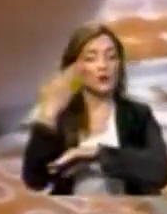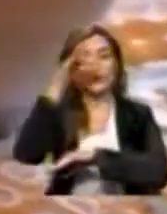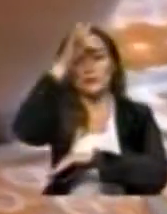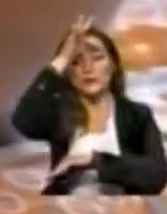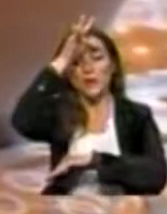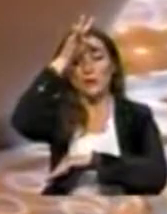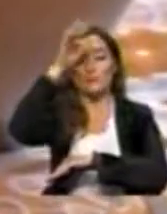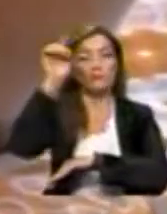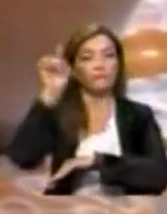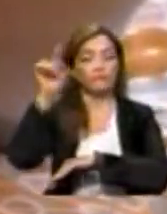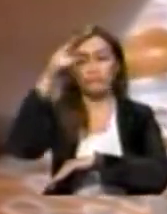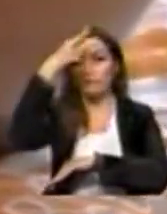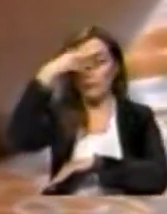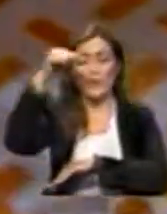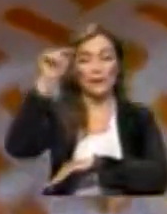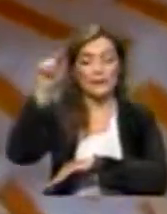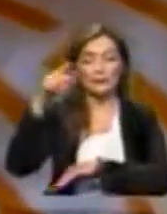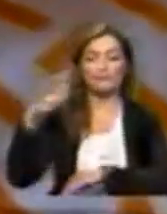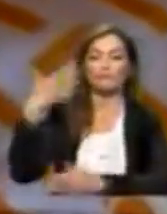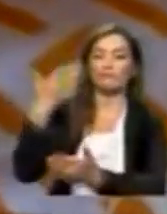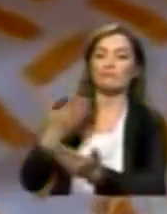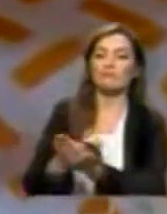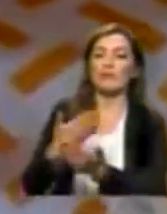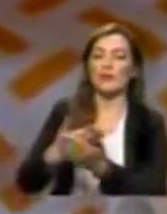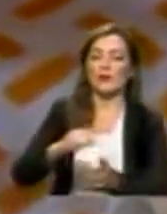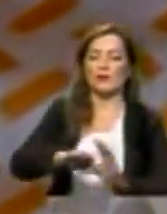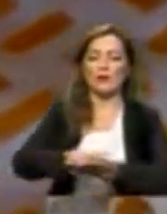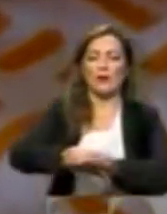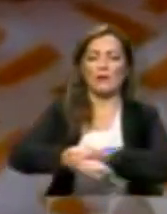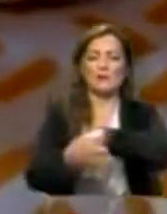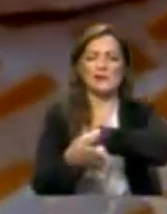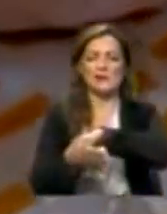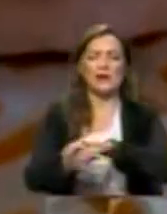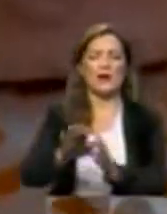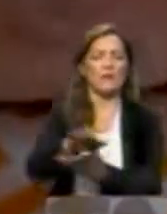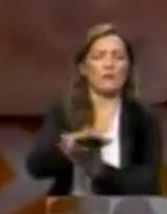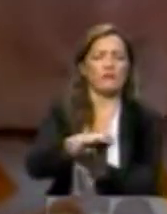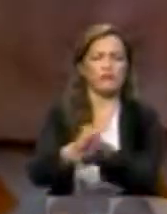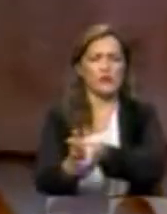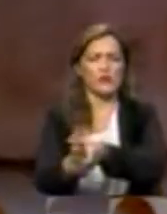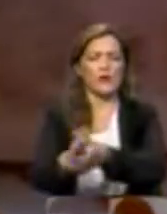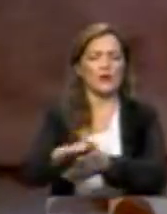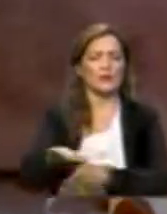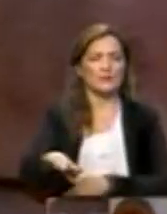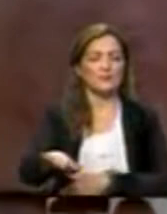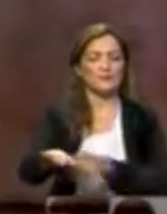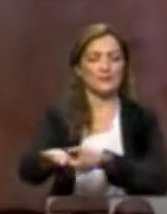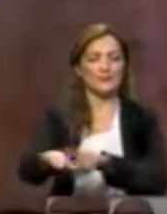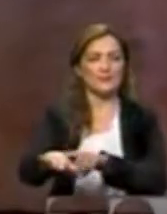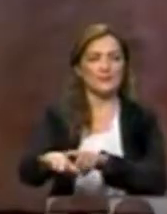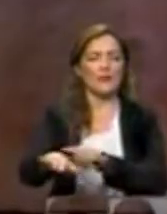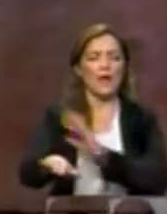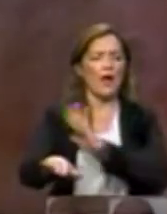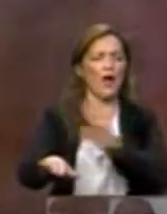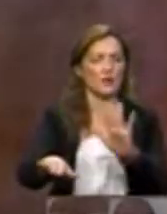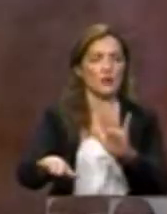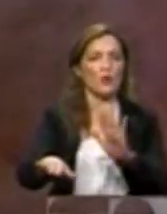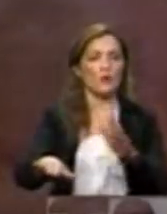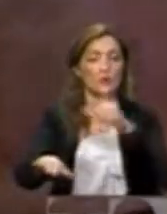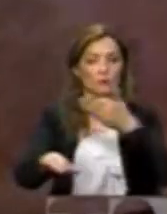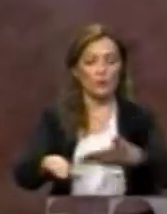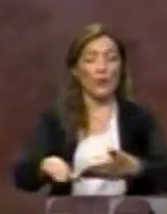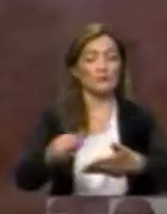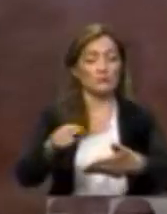Carlos lo atendieron por emergencia mientras las enfermeras lo aseaban en el baño. Le quemaron con agua caliente su pie derecho y desde ahí